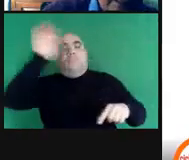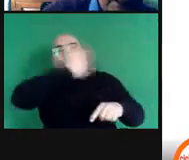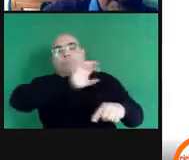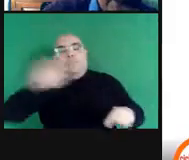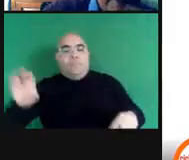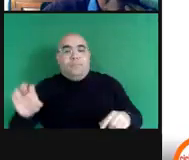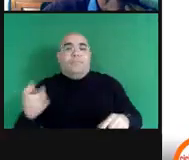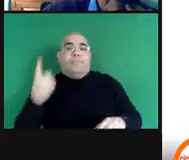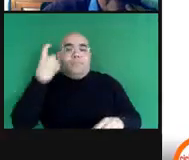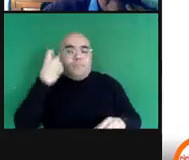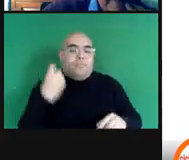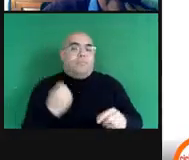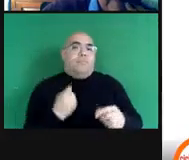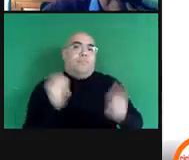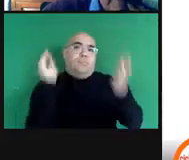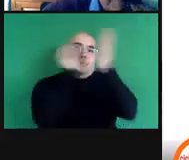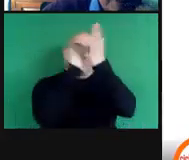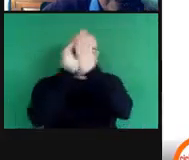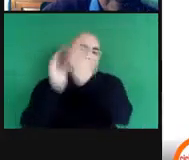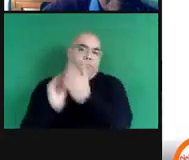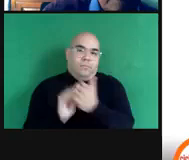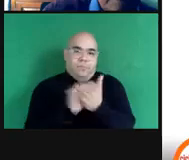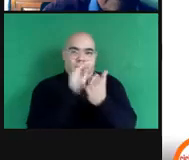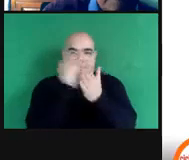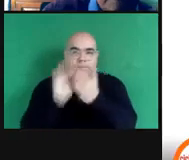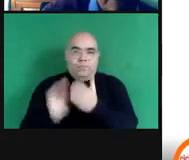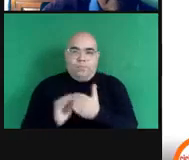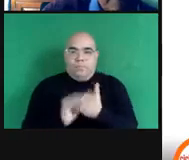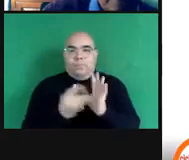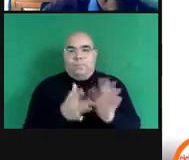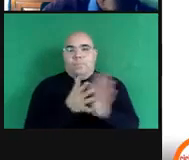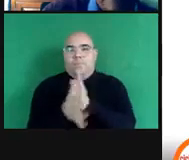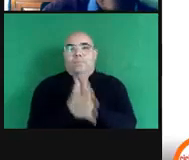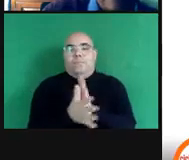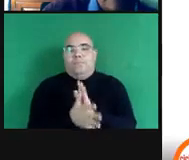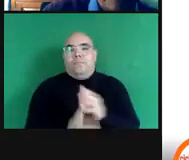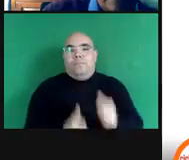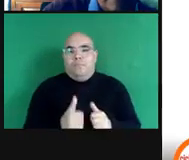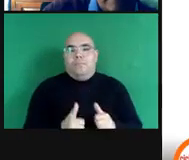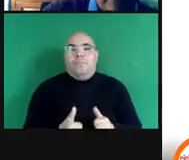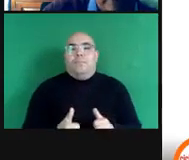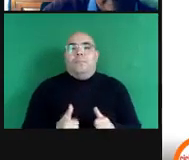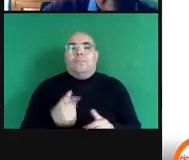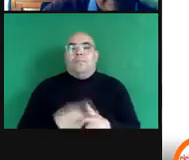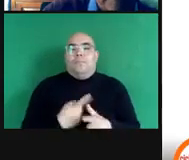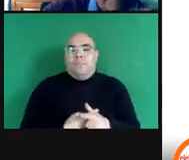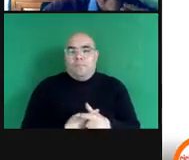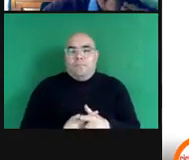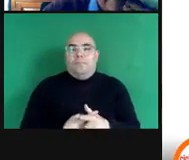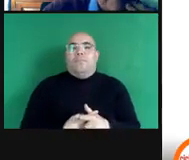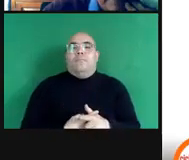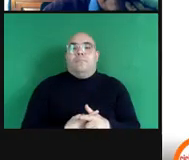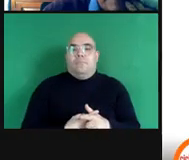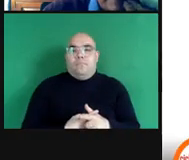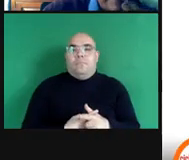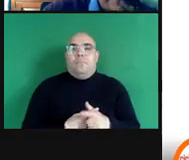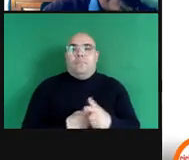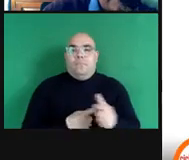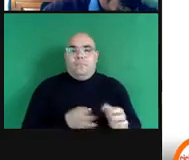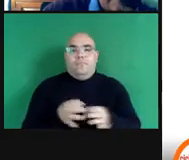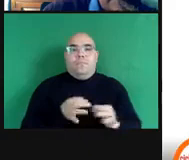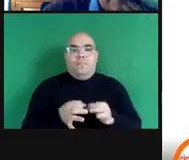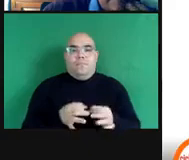la pintada, ¿no? Para, de todas formas, restituir algo en la parte